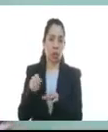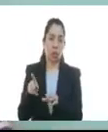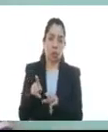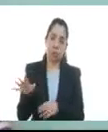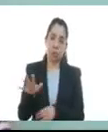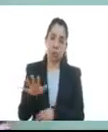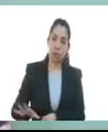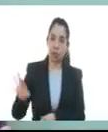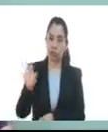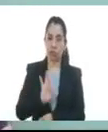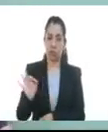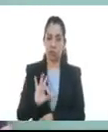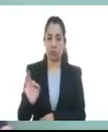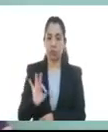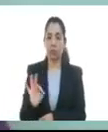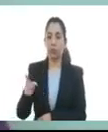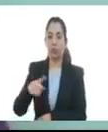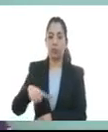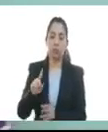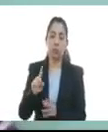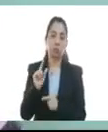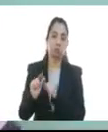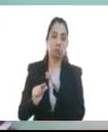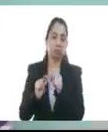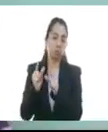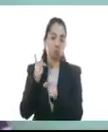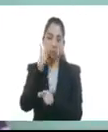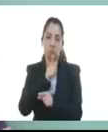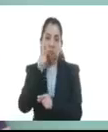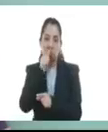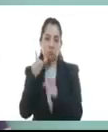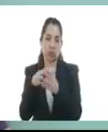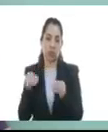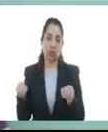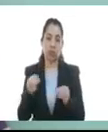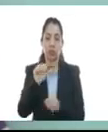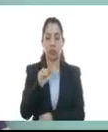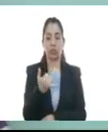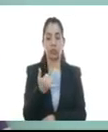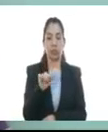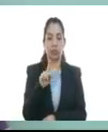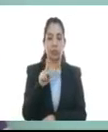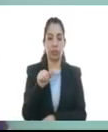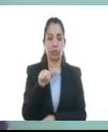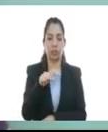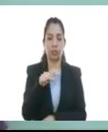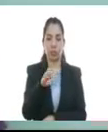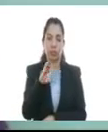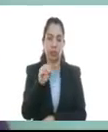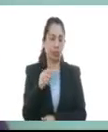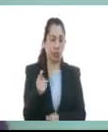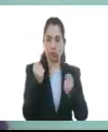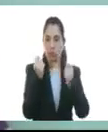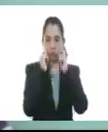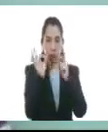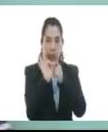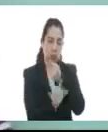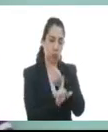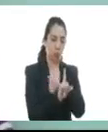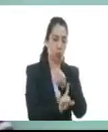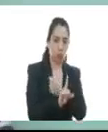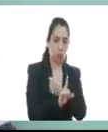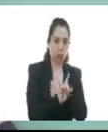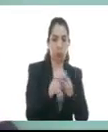mucho menos crítica han desaparecido su lengua. El caso de la yapaneco es especial porque con todo eso, con todos los problemas que han enfrentado, una historia que